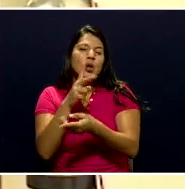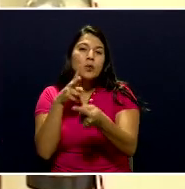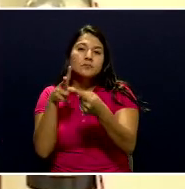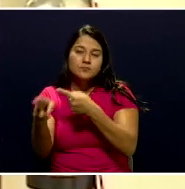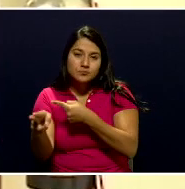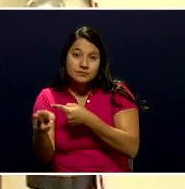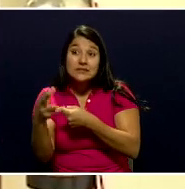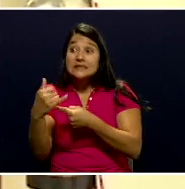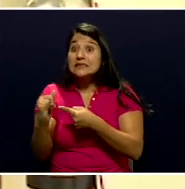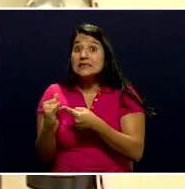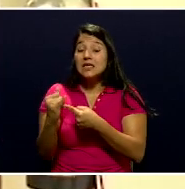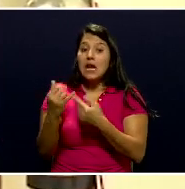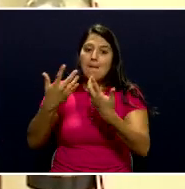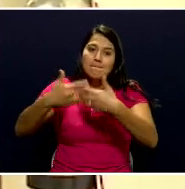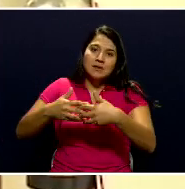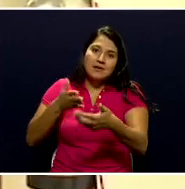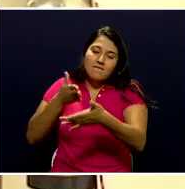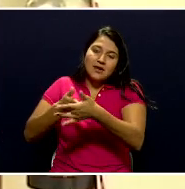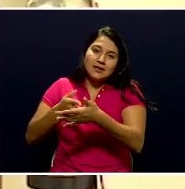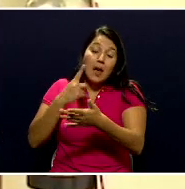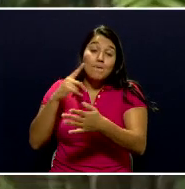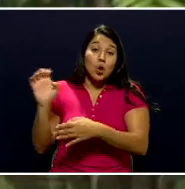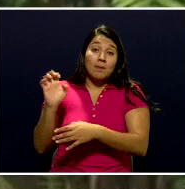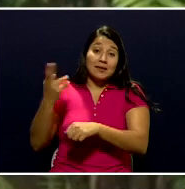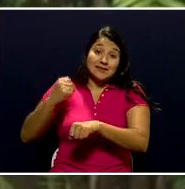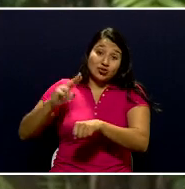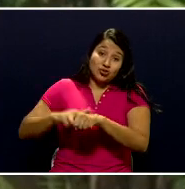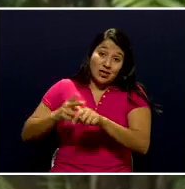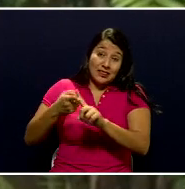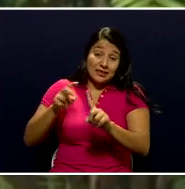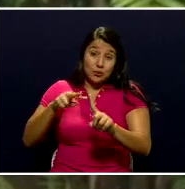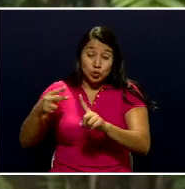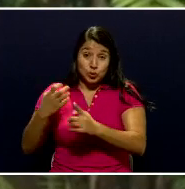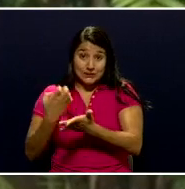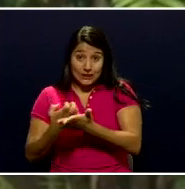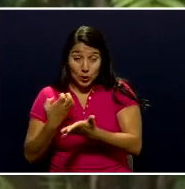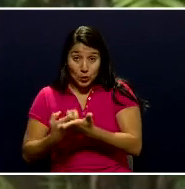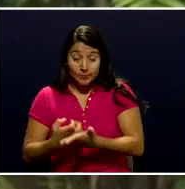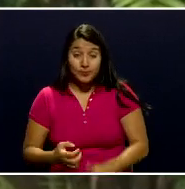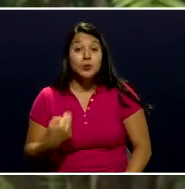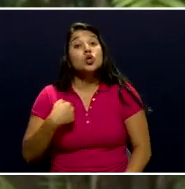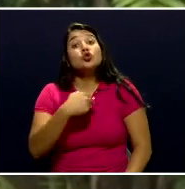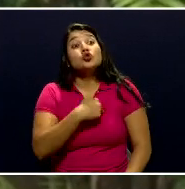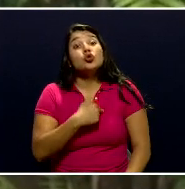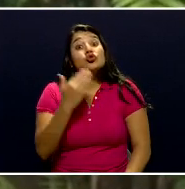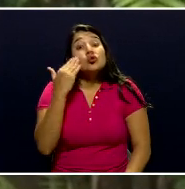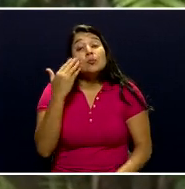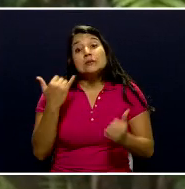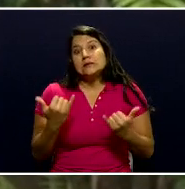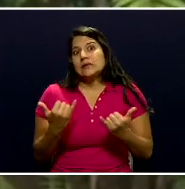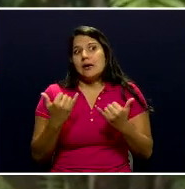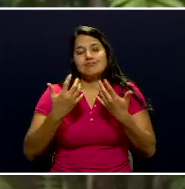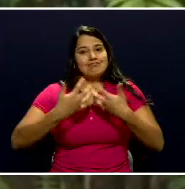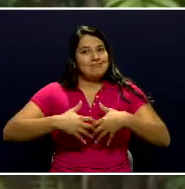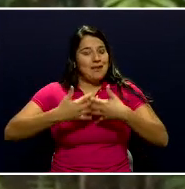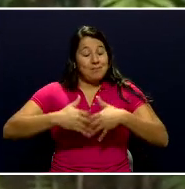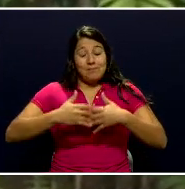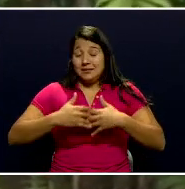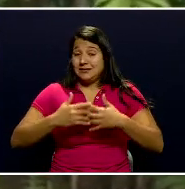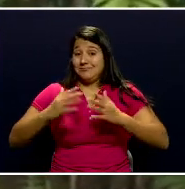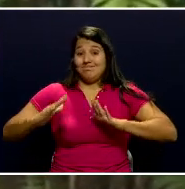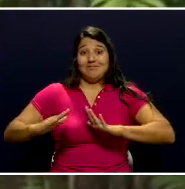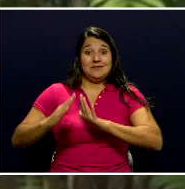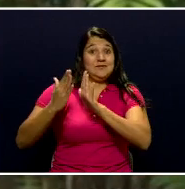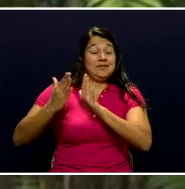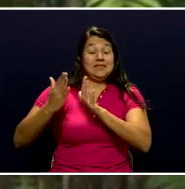empresas se vean afectados por la emergencia nacional. Sabemos que las empresas se están enfrentando desde ya y probablemente seguirán